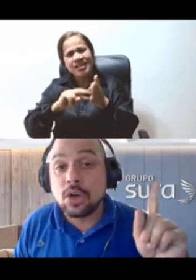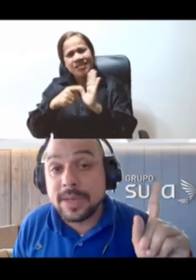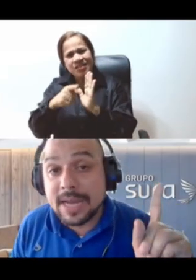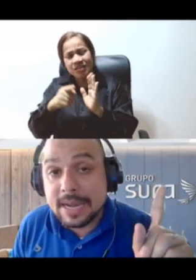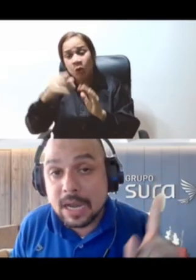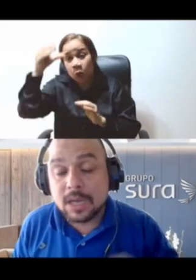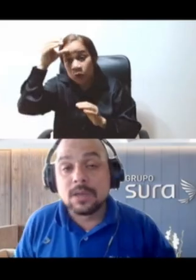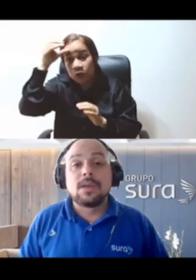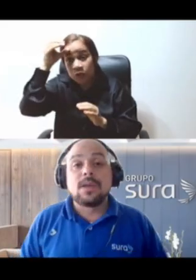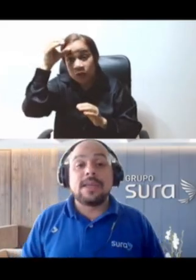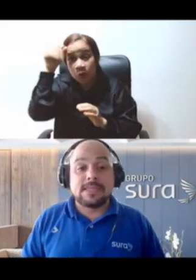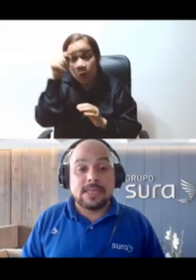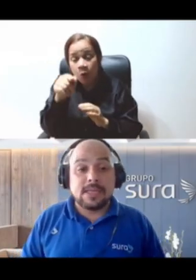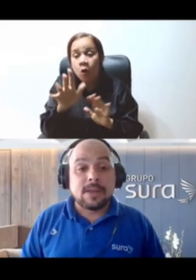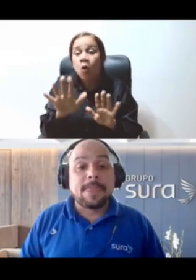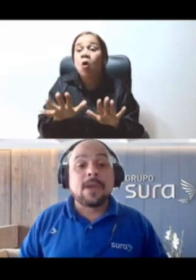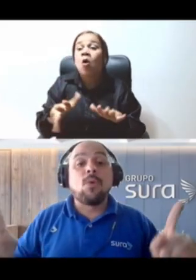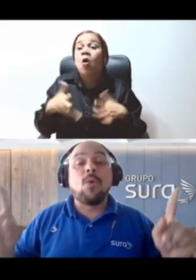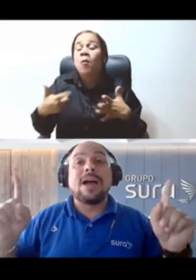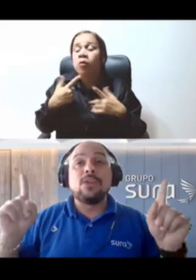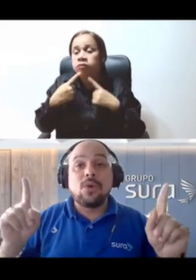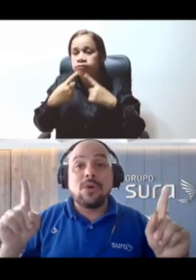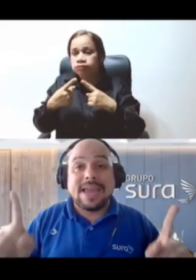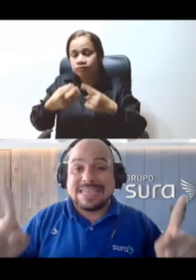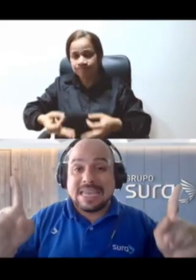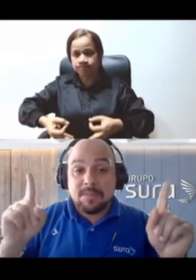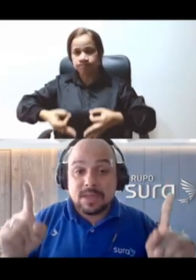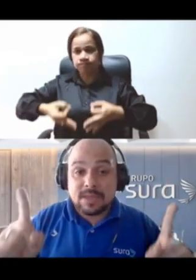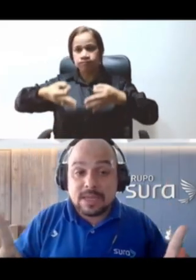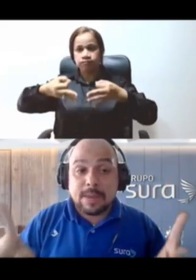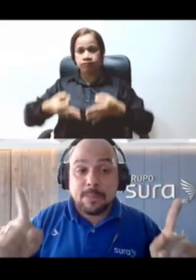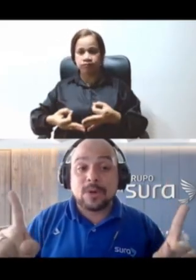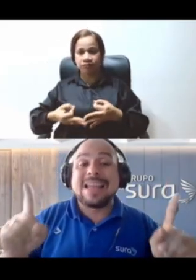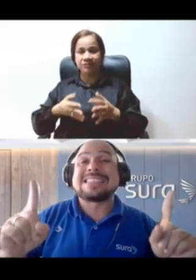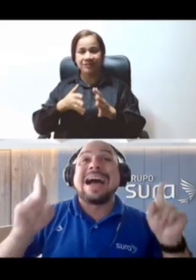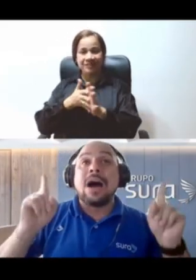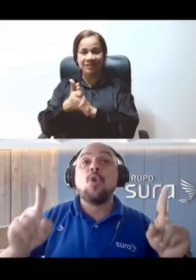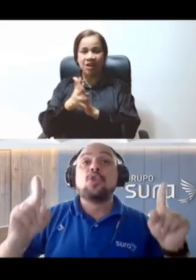voluntad soberana. Es decir, cuando es